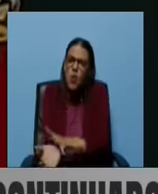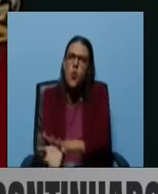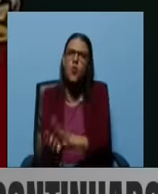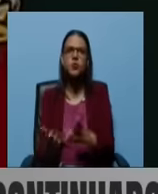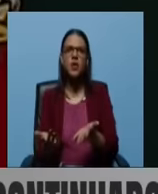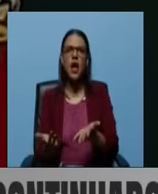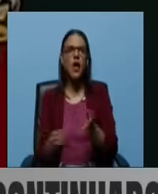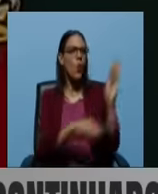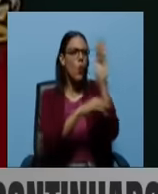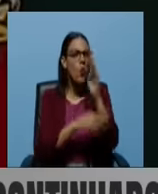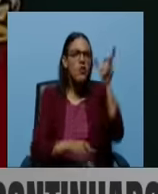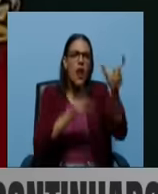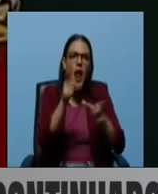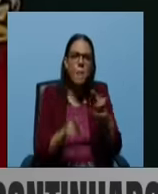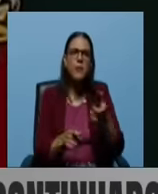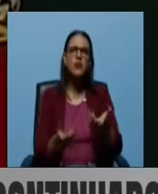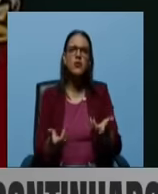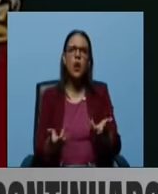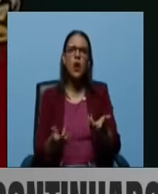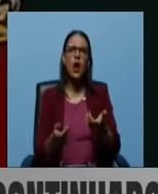Es una cosa de, inclusive